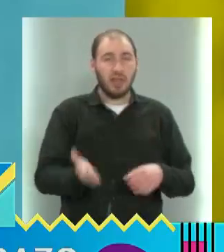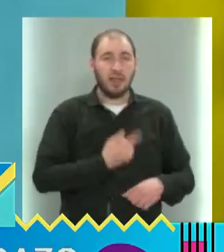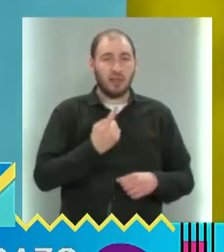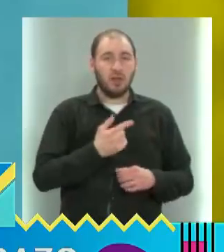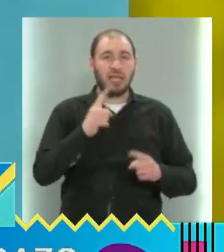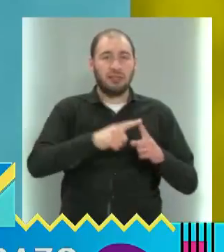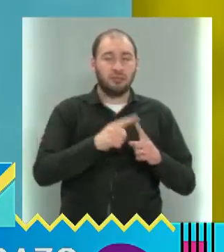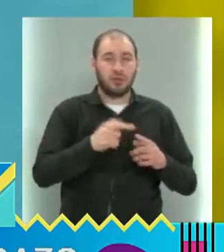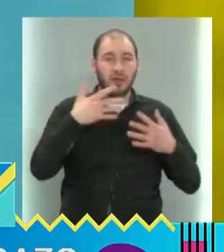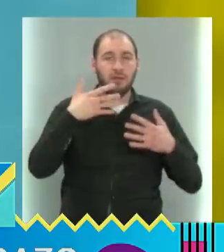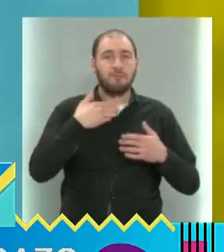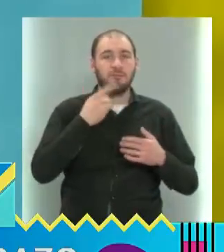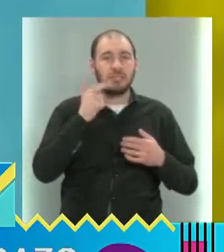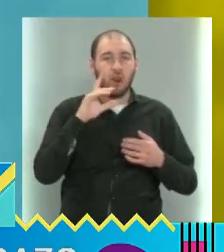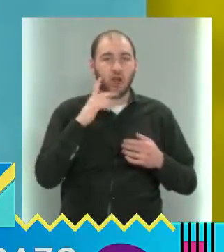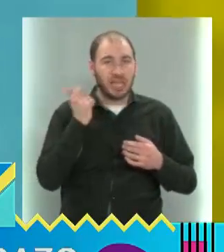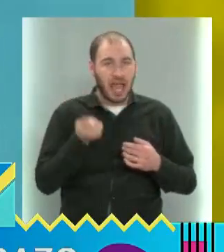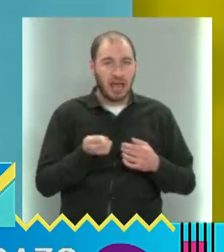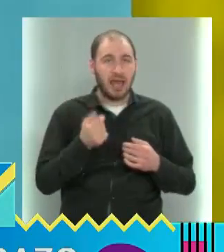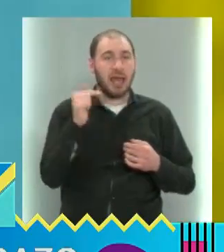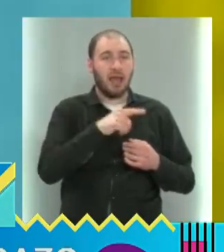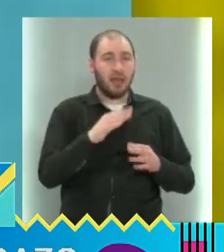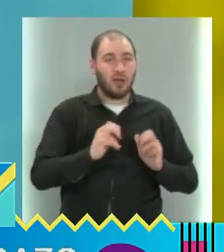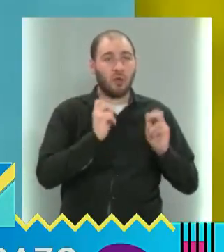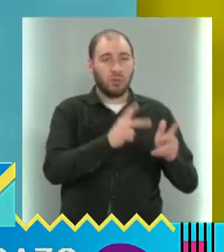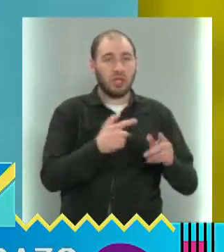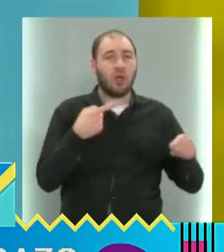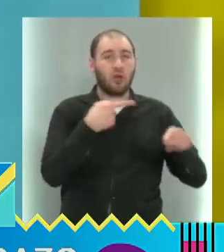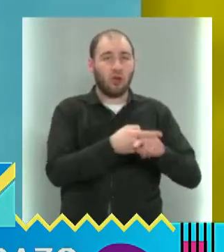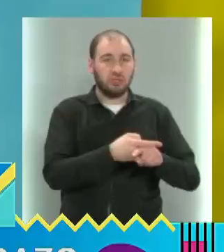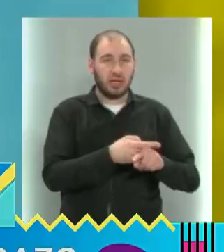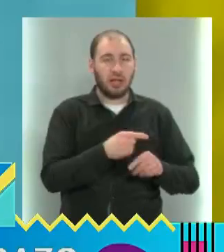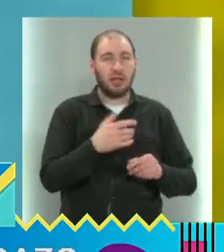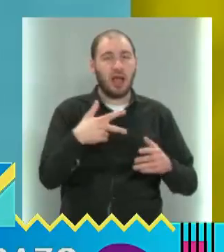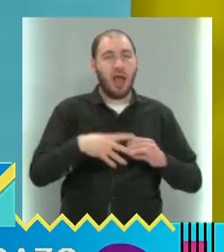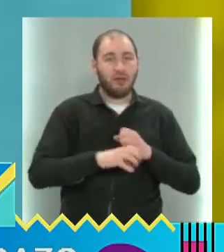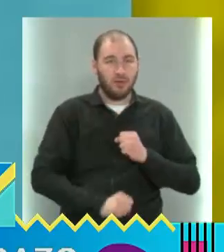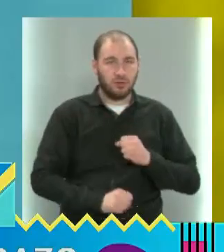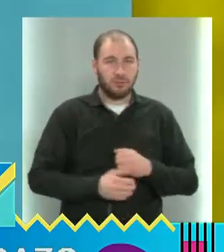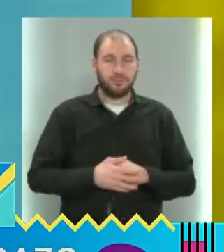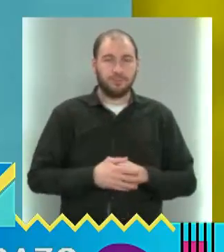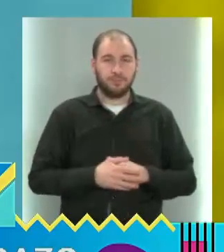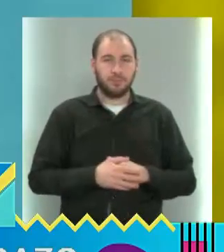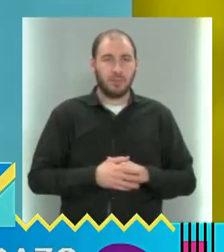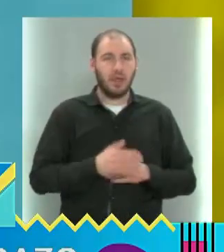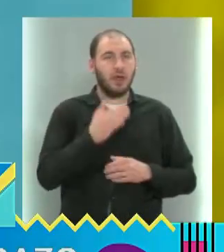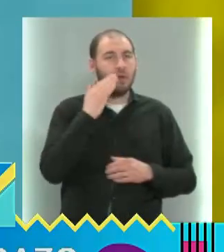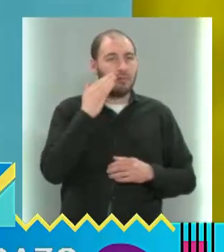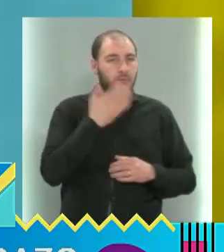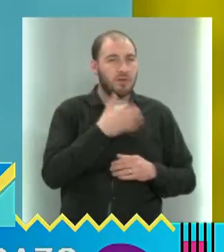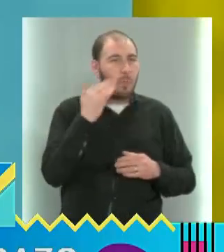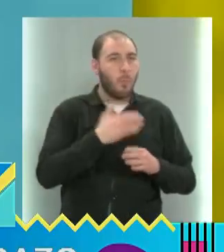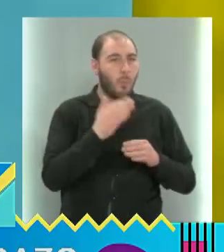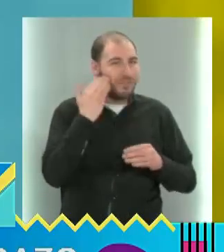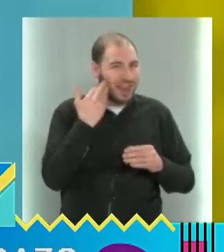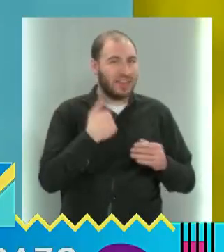del Instituto de Fisiología, que se ha pronunciado en contra de esta interrupción voluntaria del embarazo. Fernando, buenas tardes.